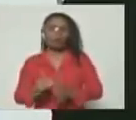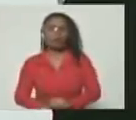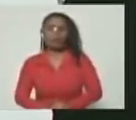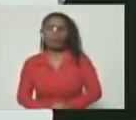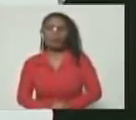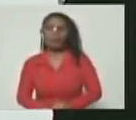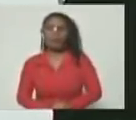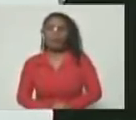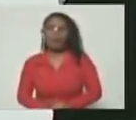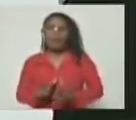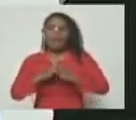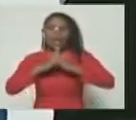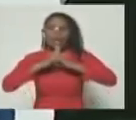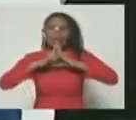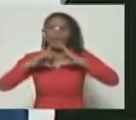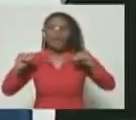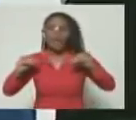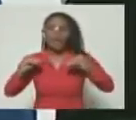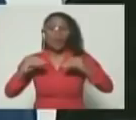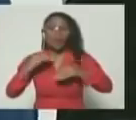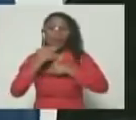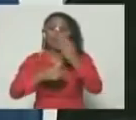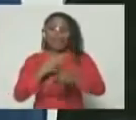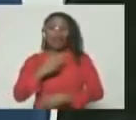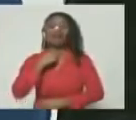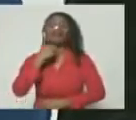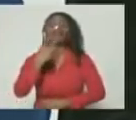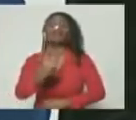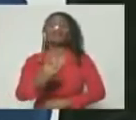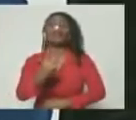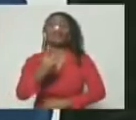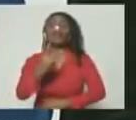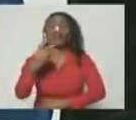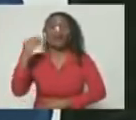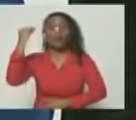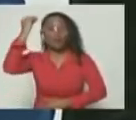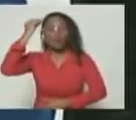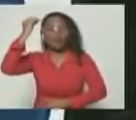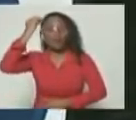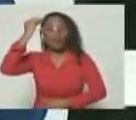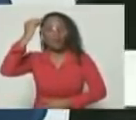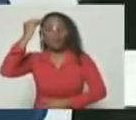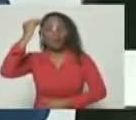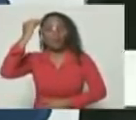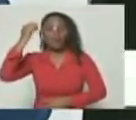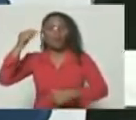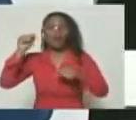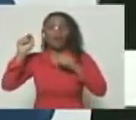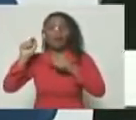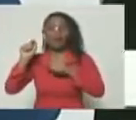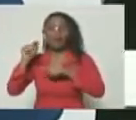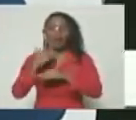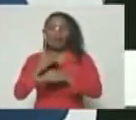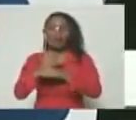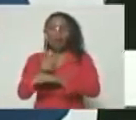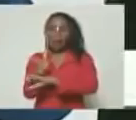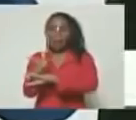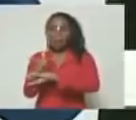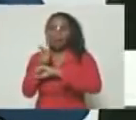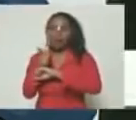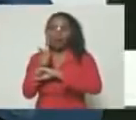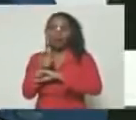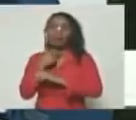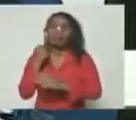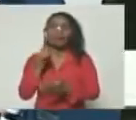Y todo el que elevara la voz y pensara en voz alta, como estoy pensando en este momento, había que aniquilarlo.